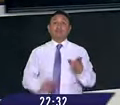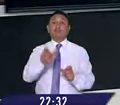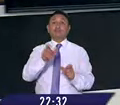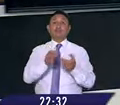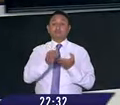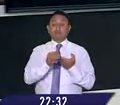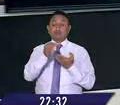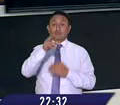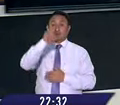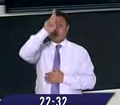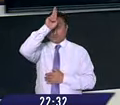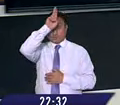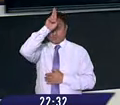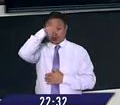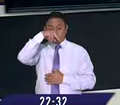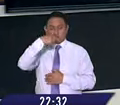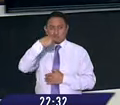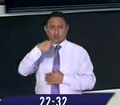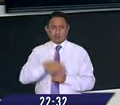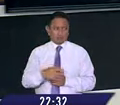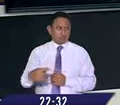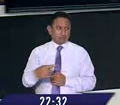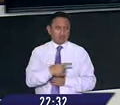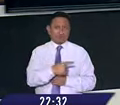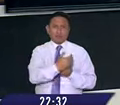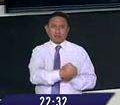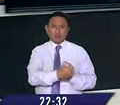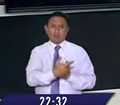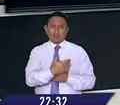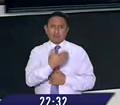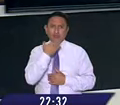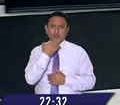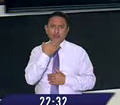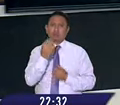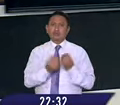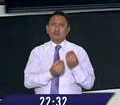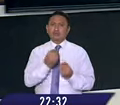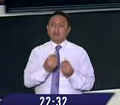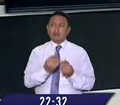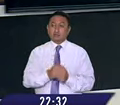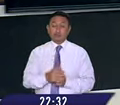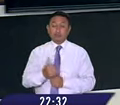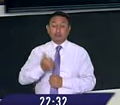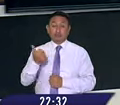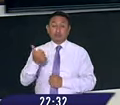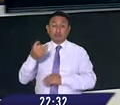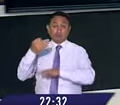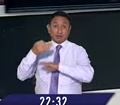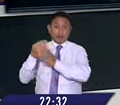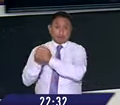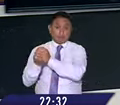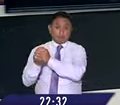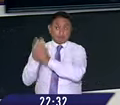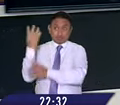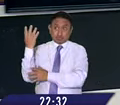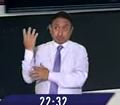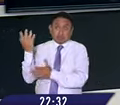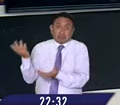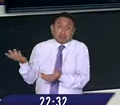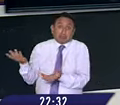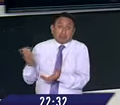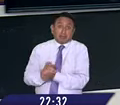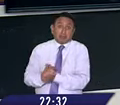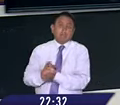del cantón Rumiñahui dicen desconocer información sobre cómo actuar ante la eventual erupción del Cotopaxi. Sin embargo,